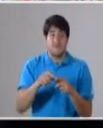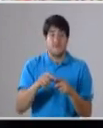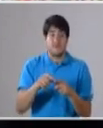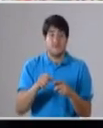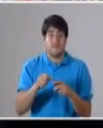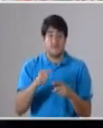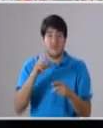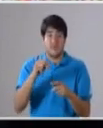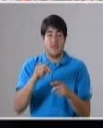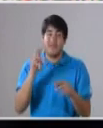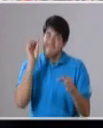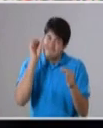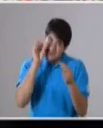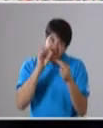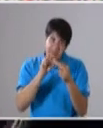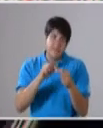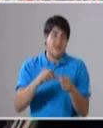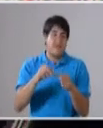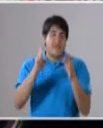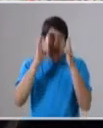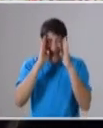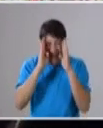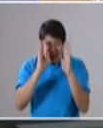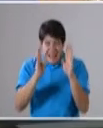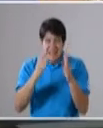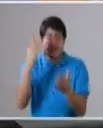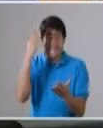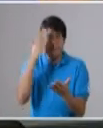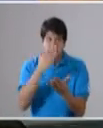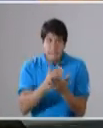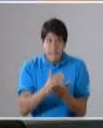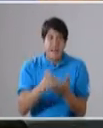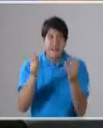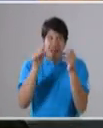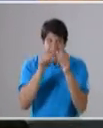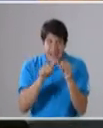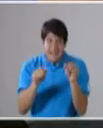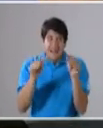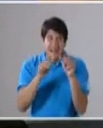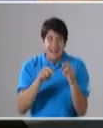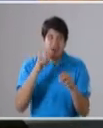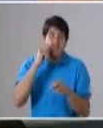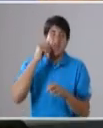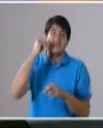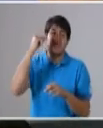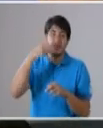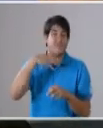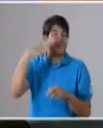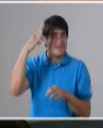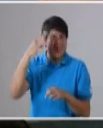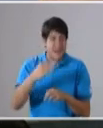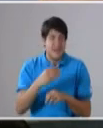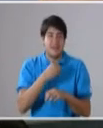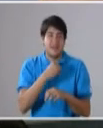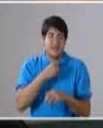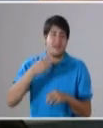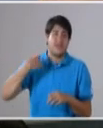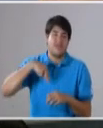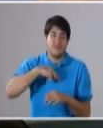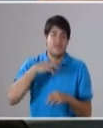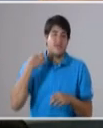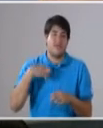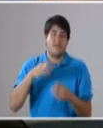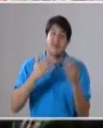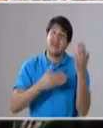sino precisamente es atender, detenernos a analizar lo que el Señor realmente quiere de nosotros para poder servirle